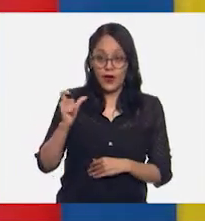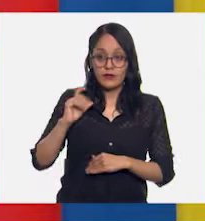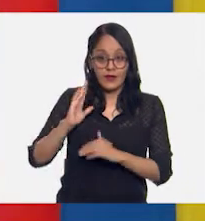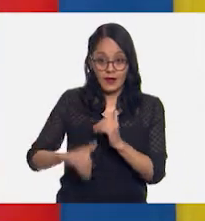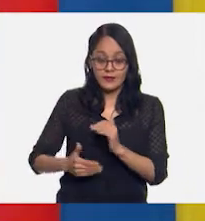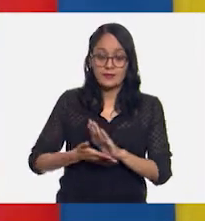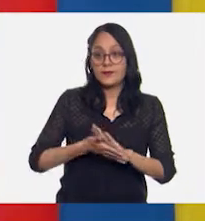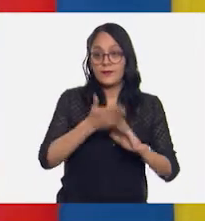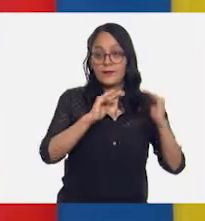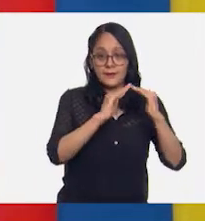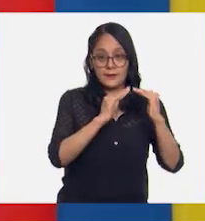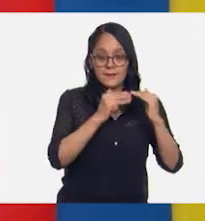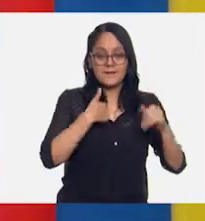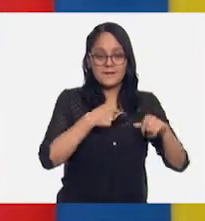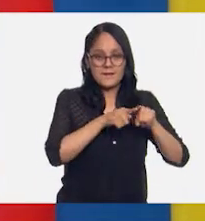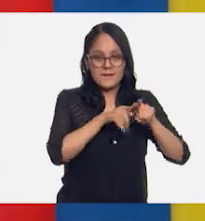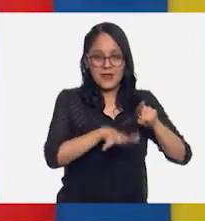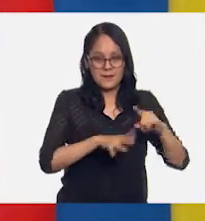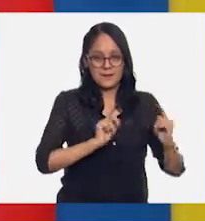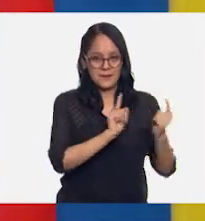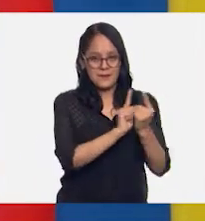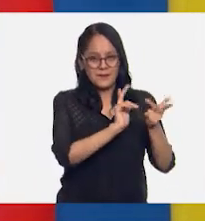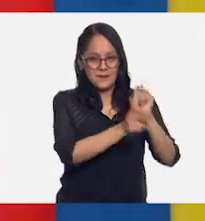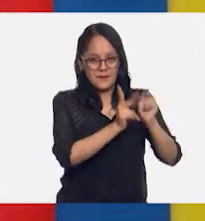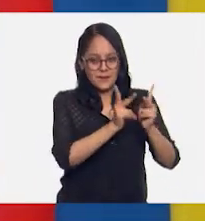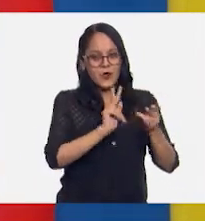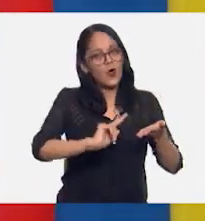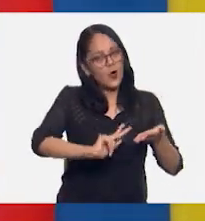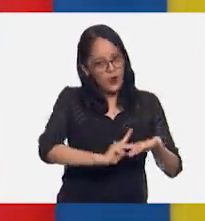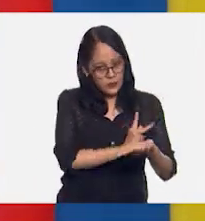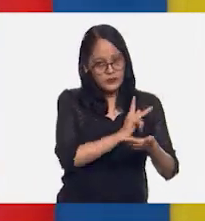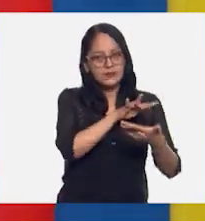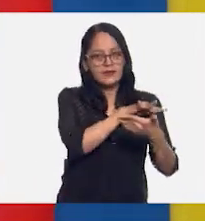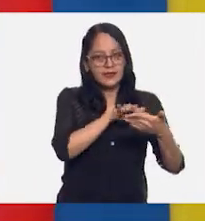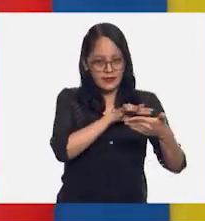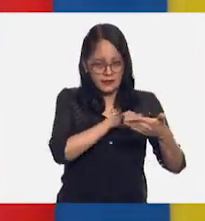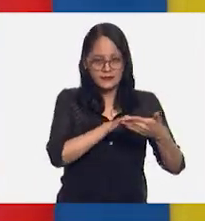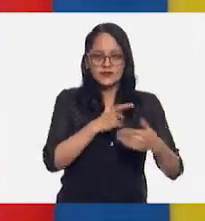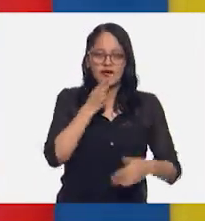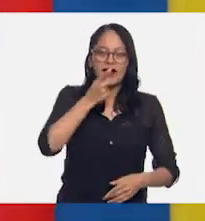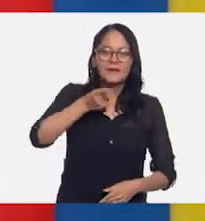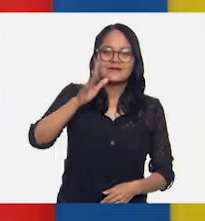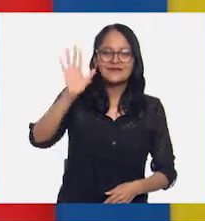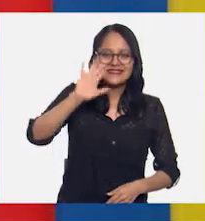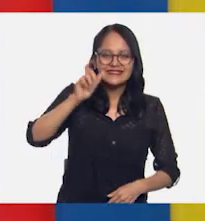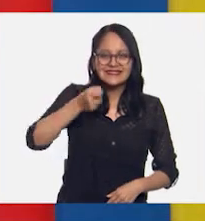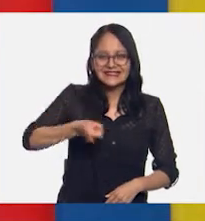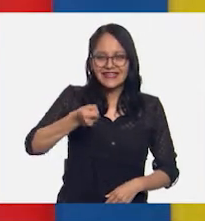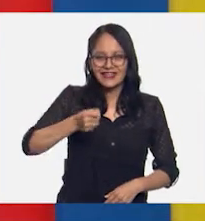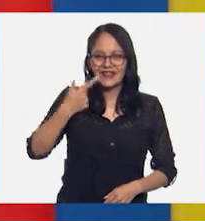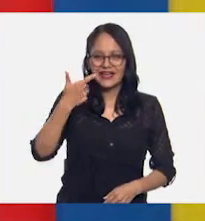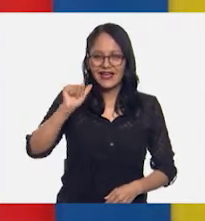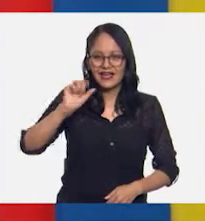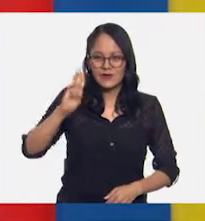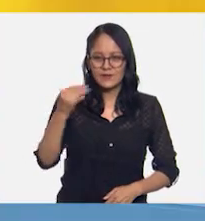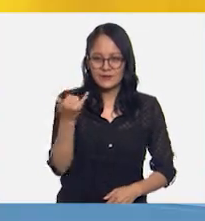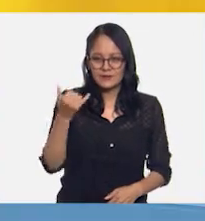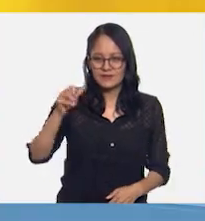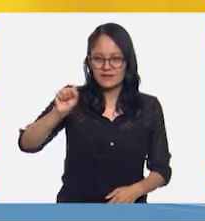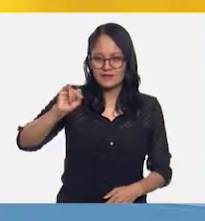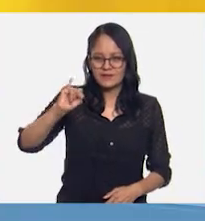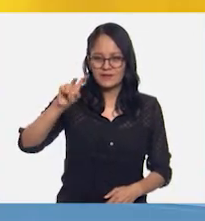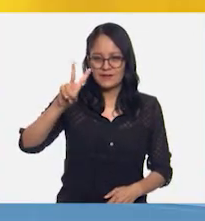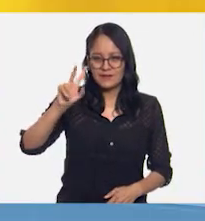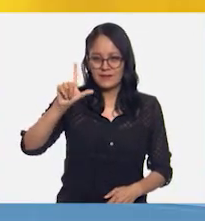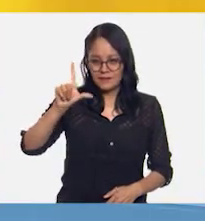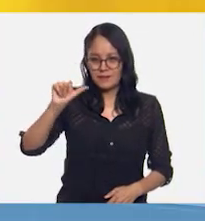fue platicarle a mi hermana. Y juntas releímos esos versos. Y por cierto, le mando saludos a la maestra Gaby Silva. También